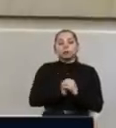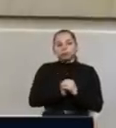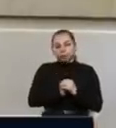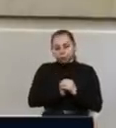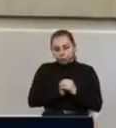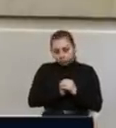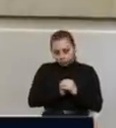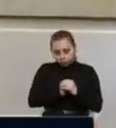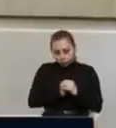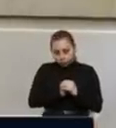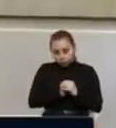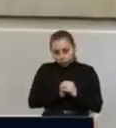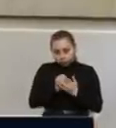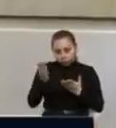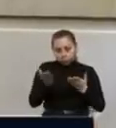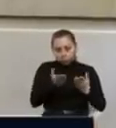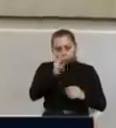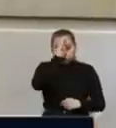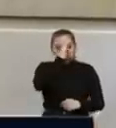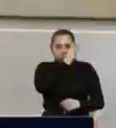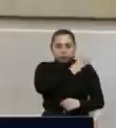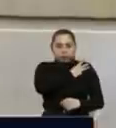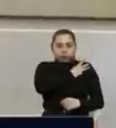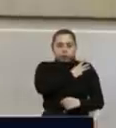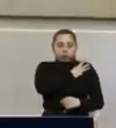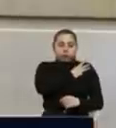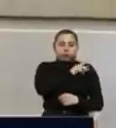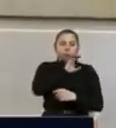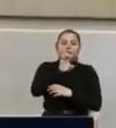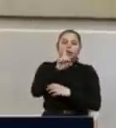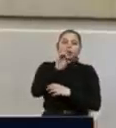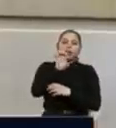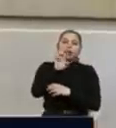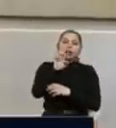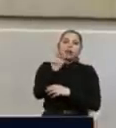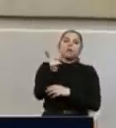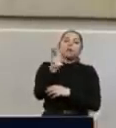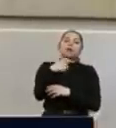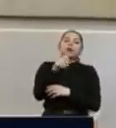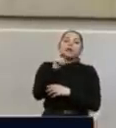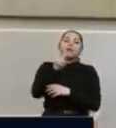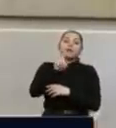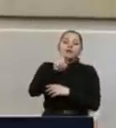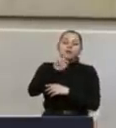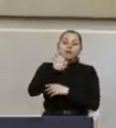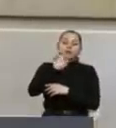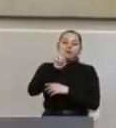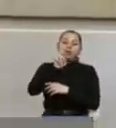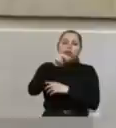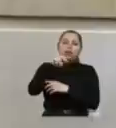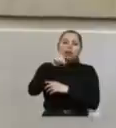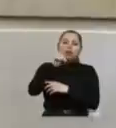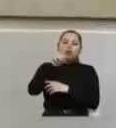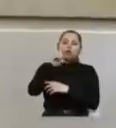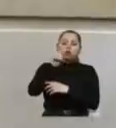al general Elder Fernán Giraldo, comandante general de las Fuerzas Militares,